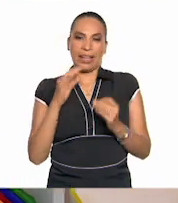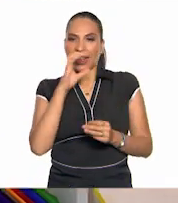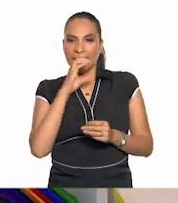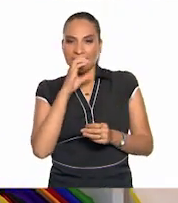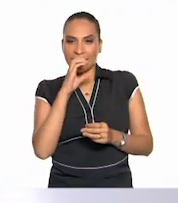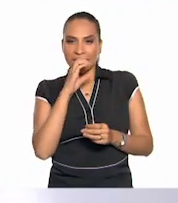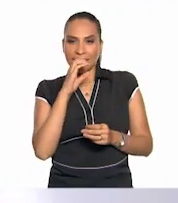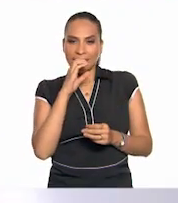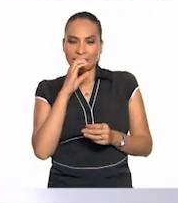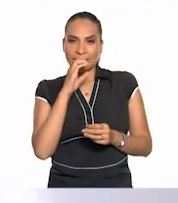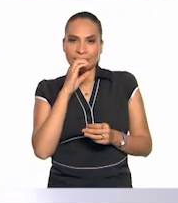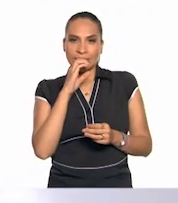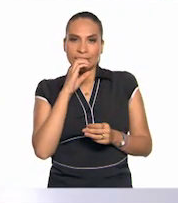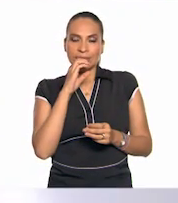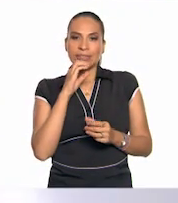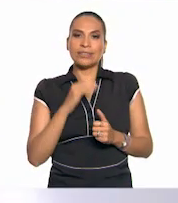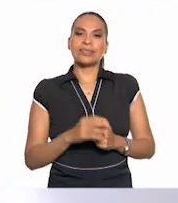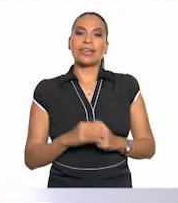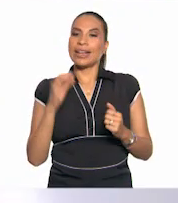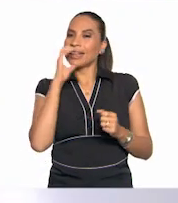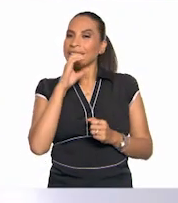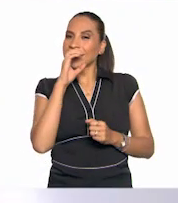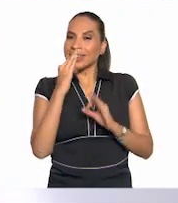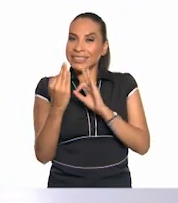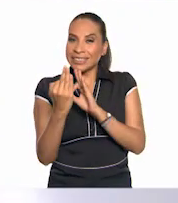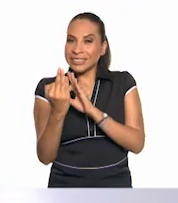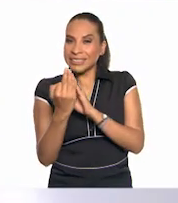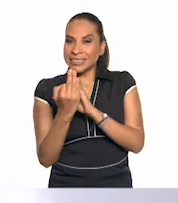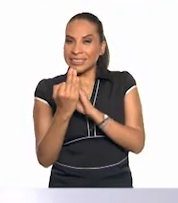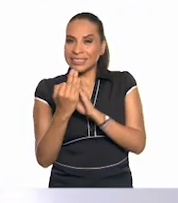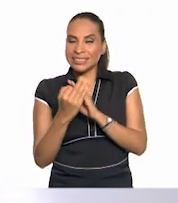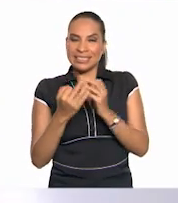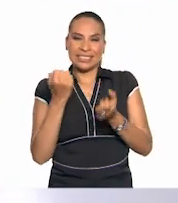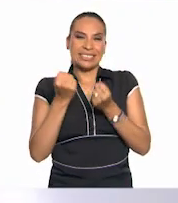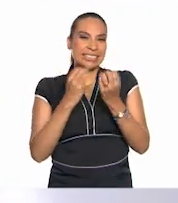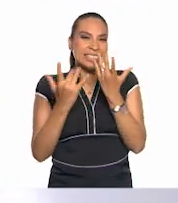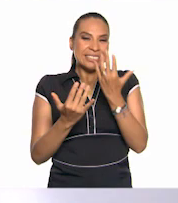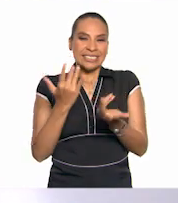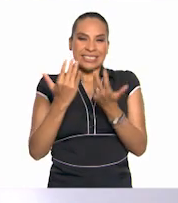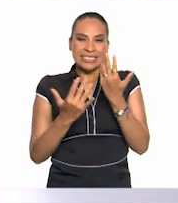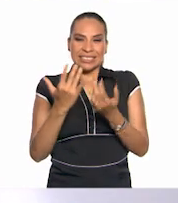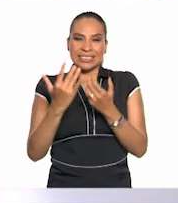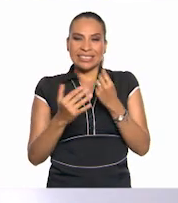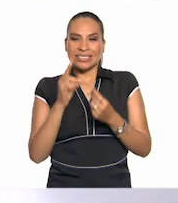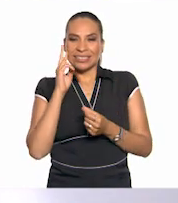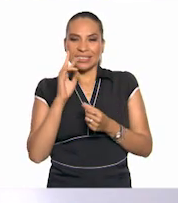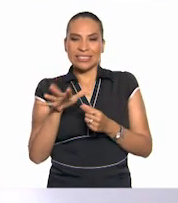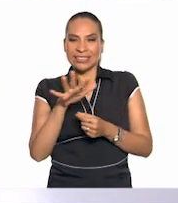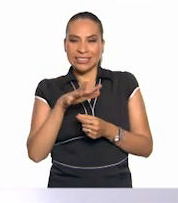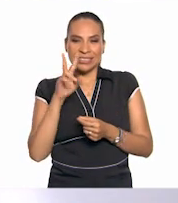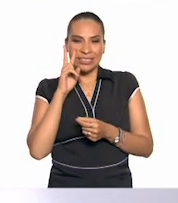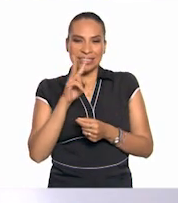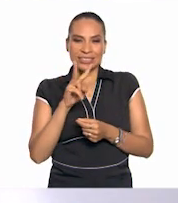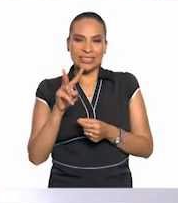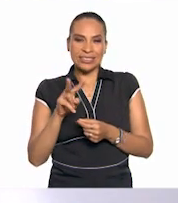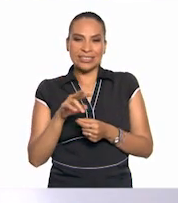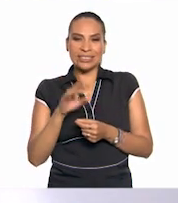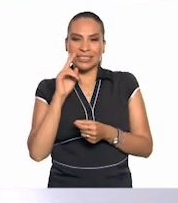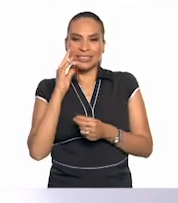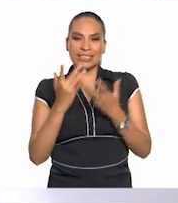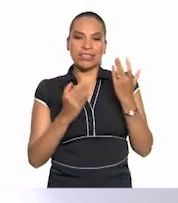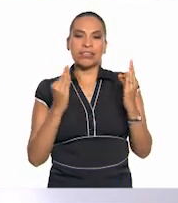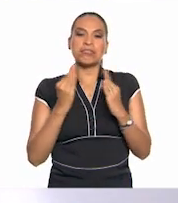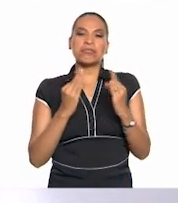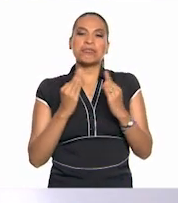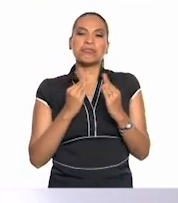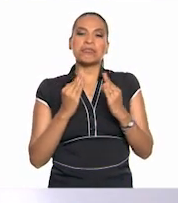Caliente. Ajá. Caliente. Ajá. Hirviendo. Hirviendo. Hirviendo. Estás quemando.